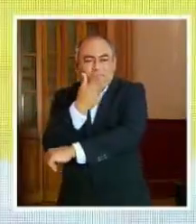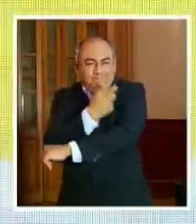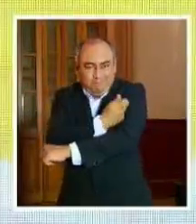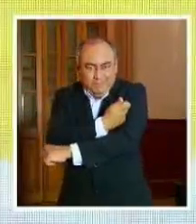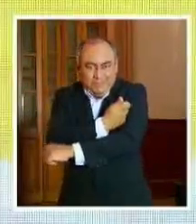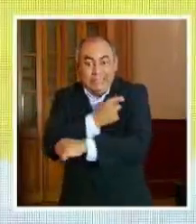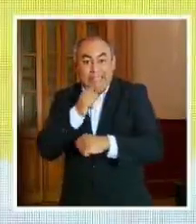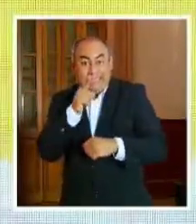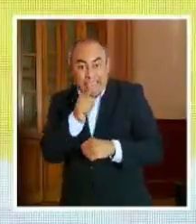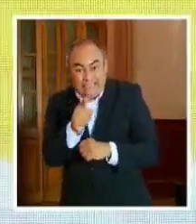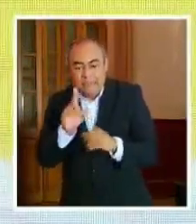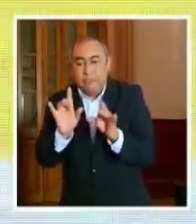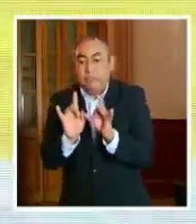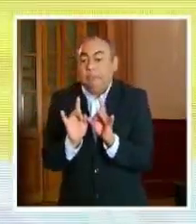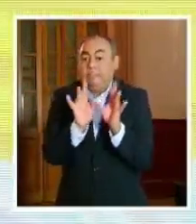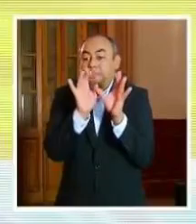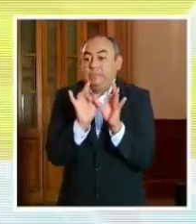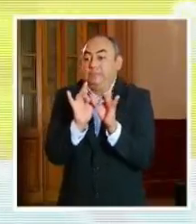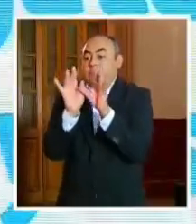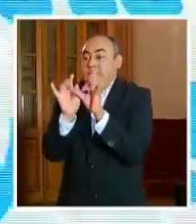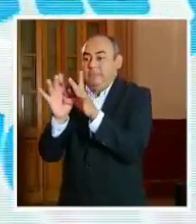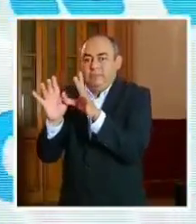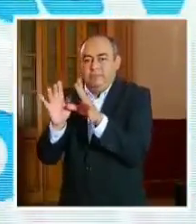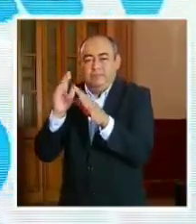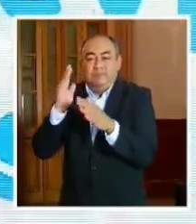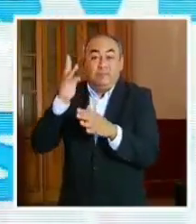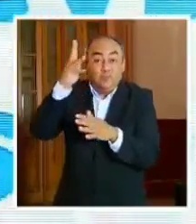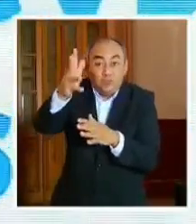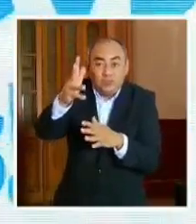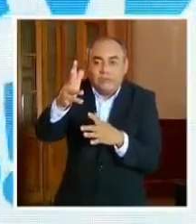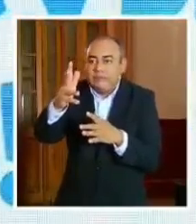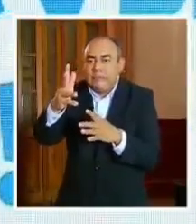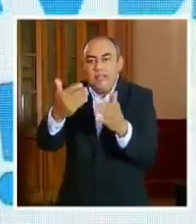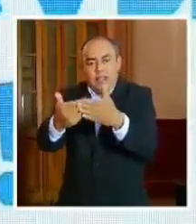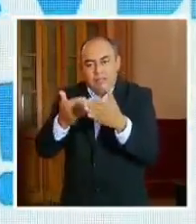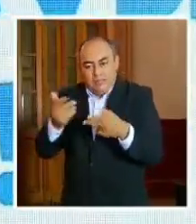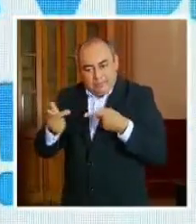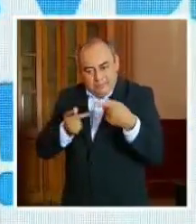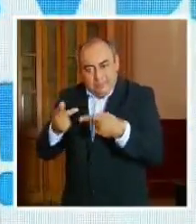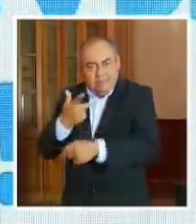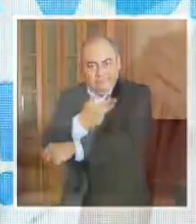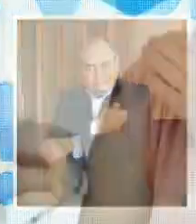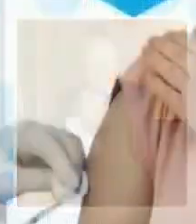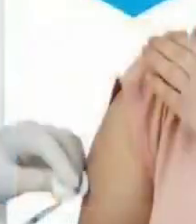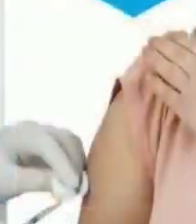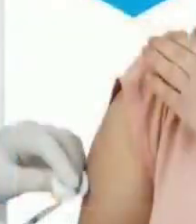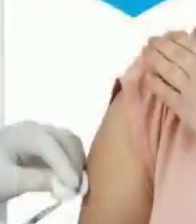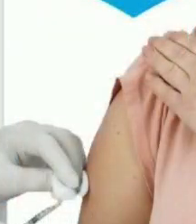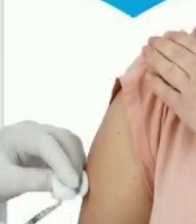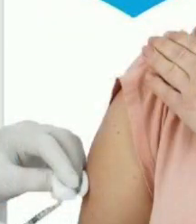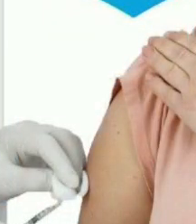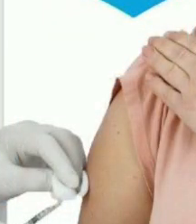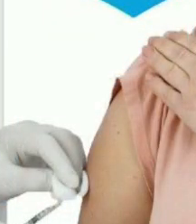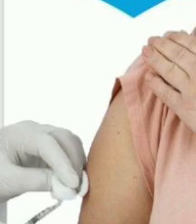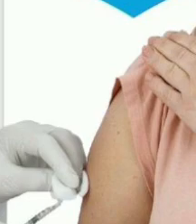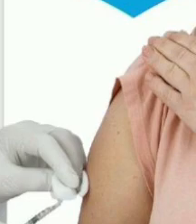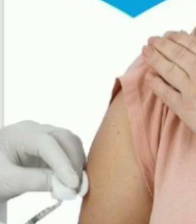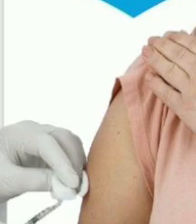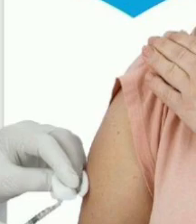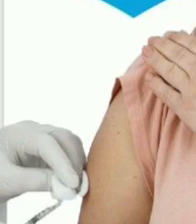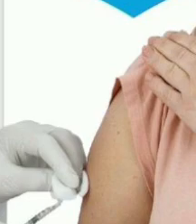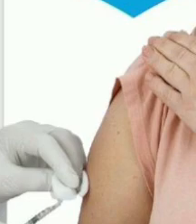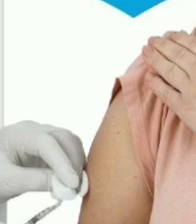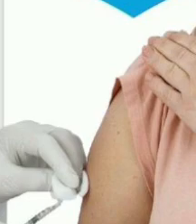o contingencia que se pudiese presentar en el futuro. Recordarles que las vacunas son eficaces y seguras y